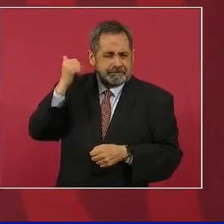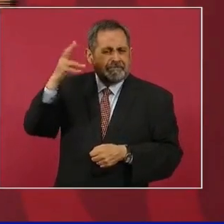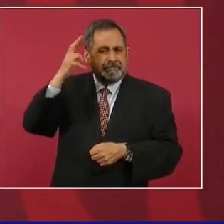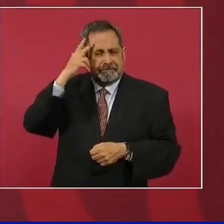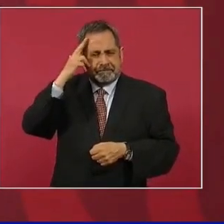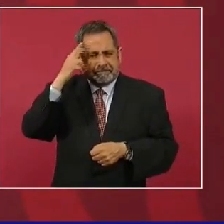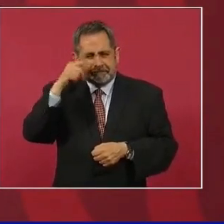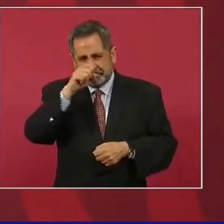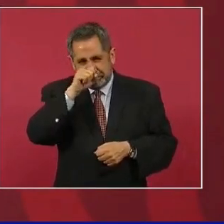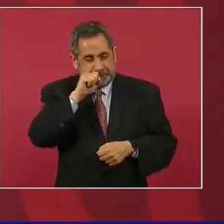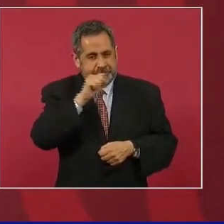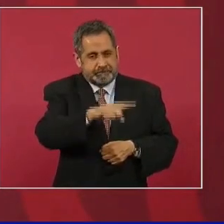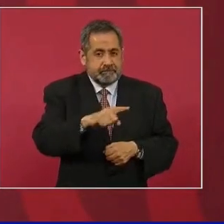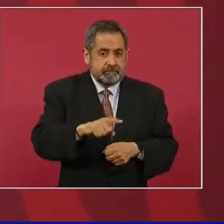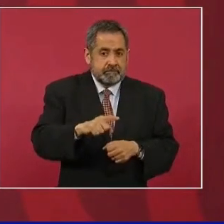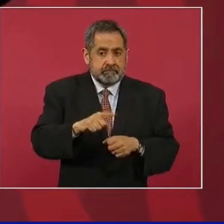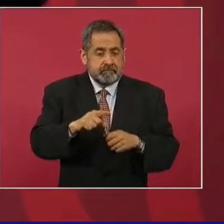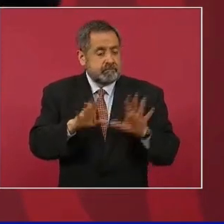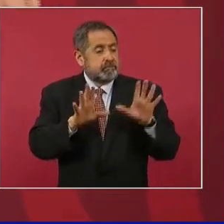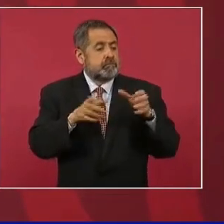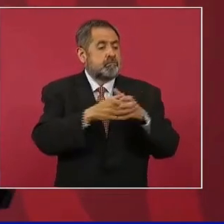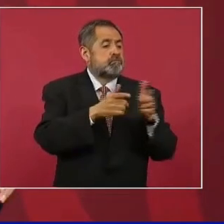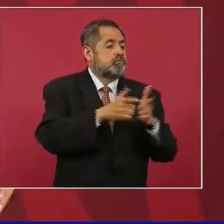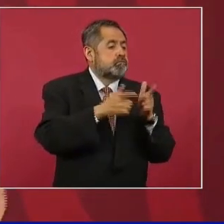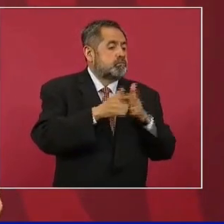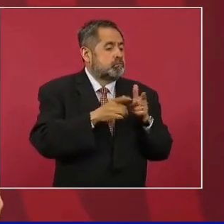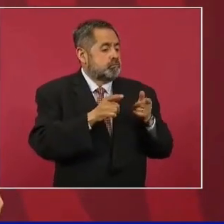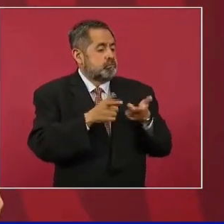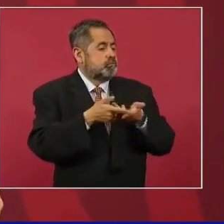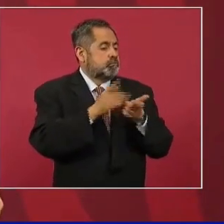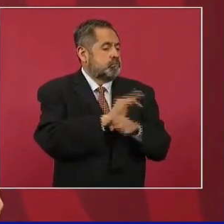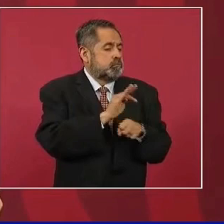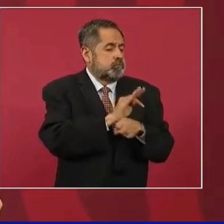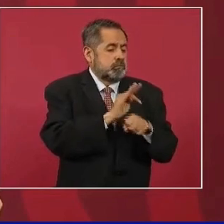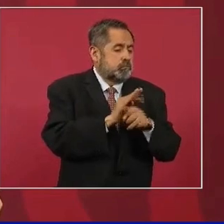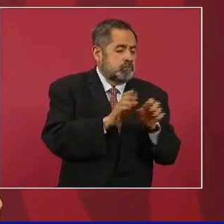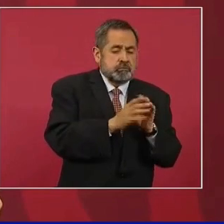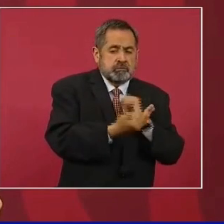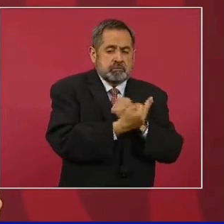Pues fue favorecer a las élites,